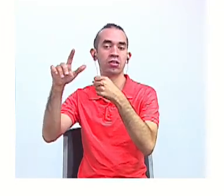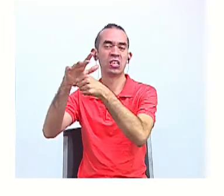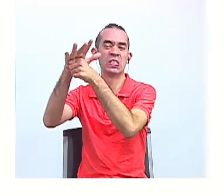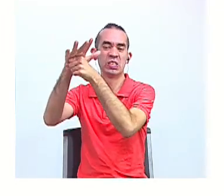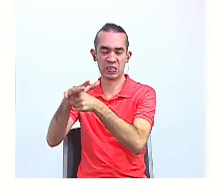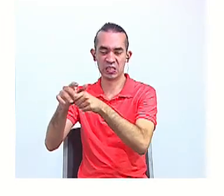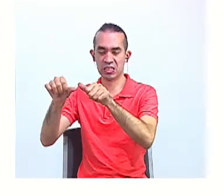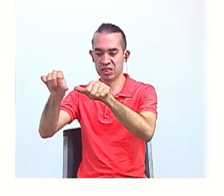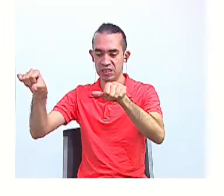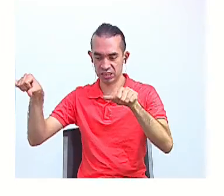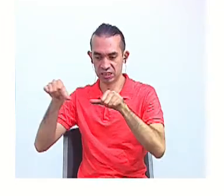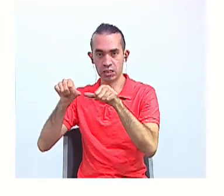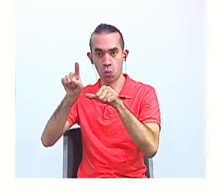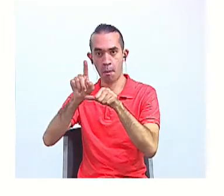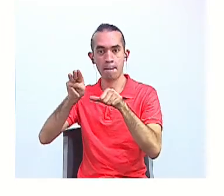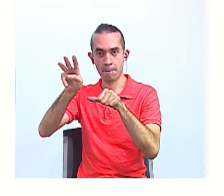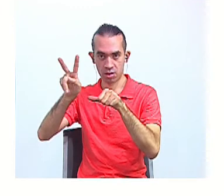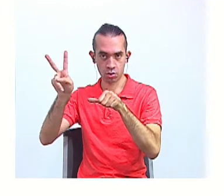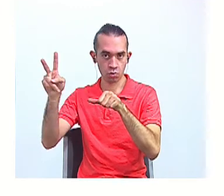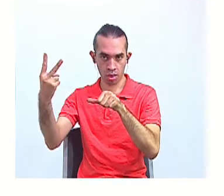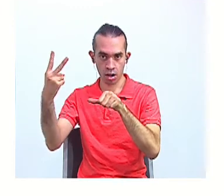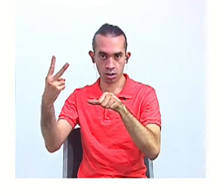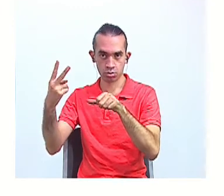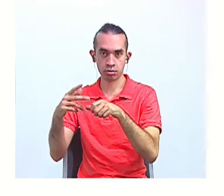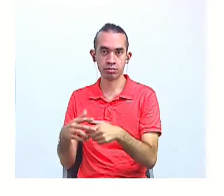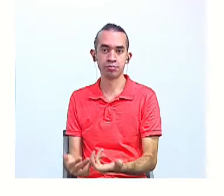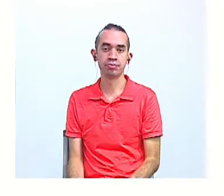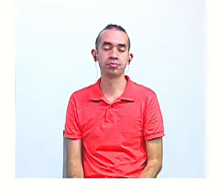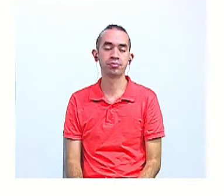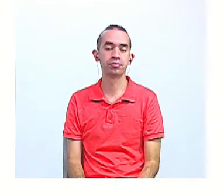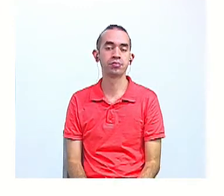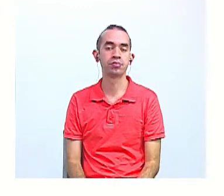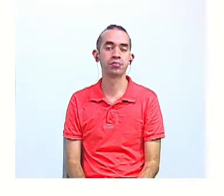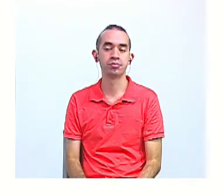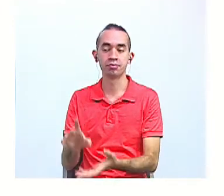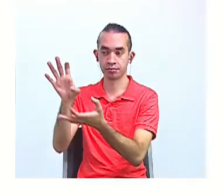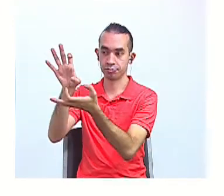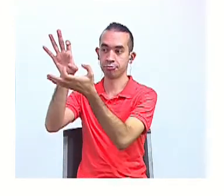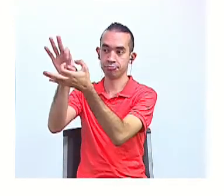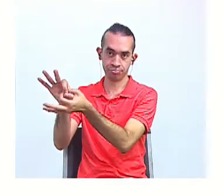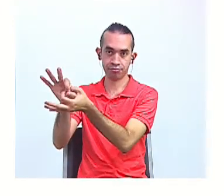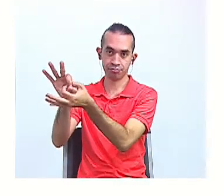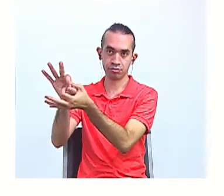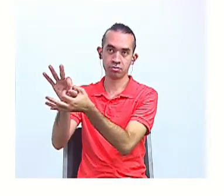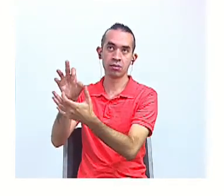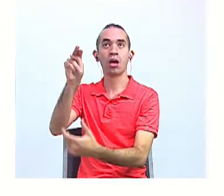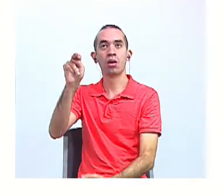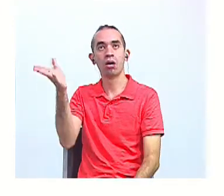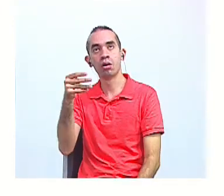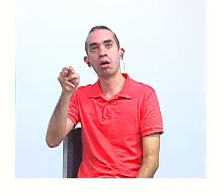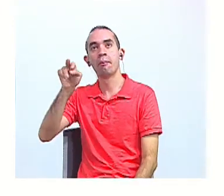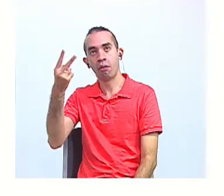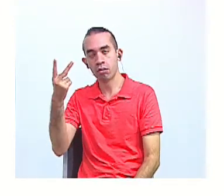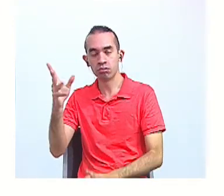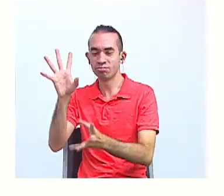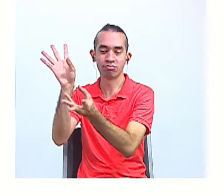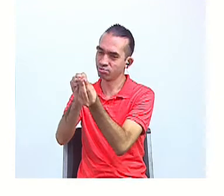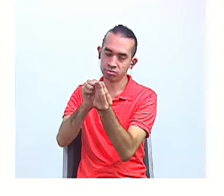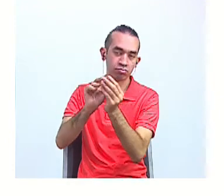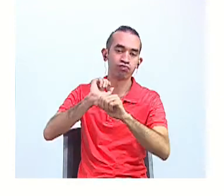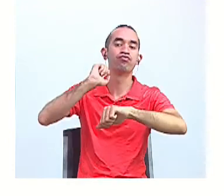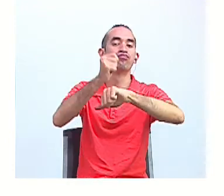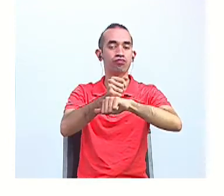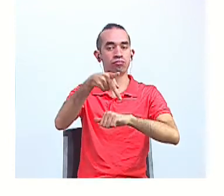en un metro cuadrado. Esas dos unidades de medida se unificaron y se otorgó la